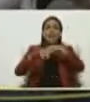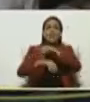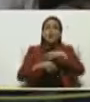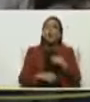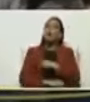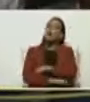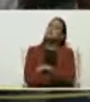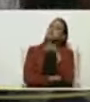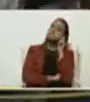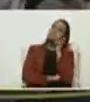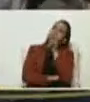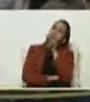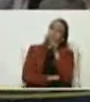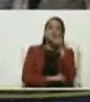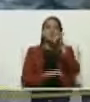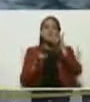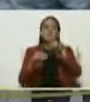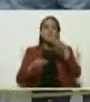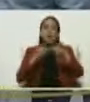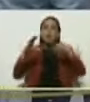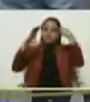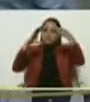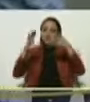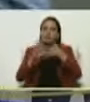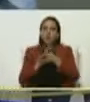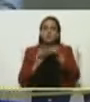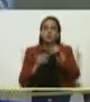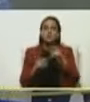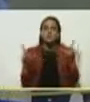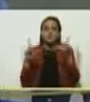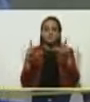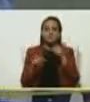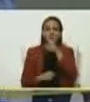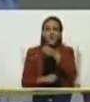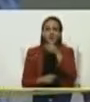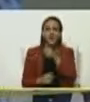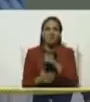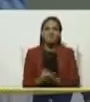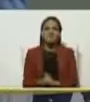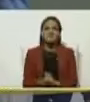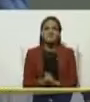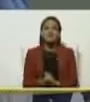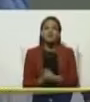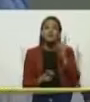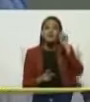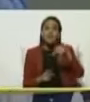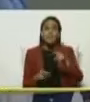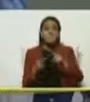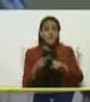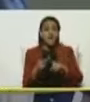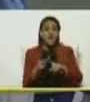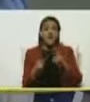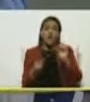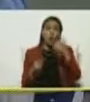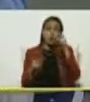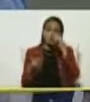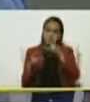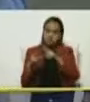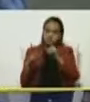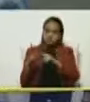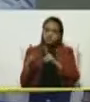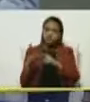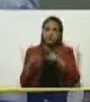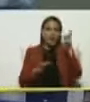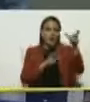mientras lo grababa. Y también está Henry Silva, Villalobo,